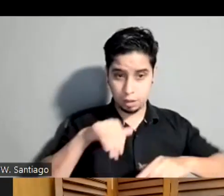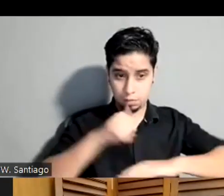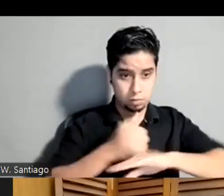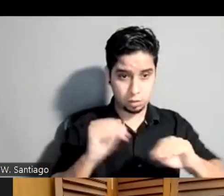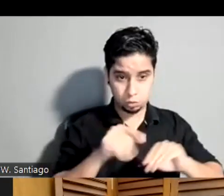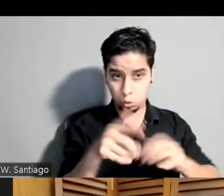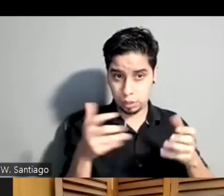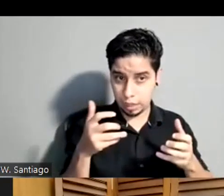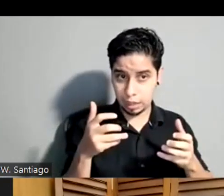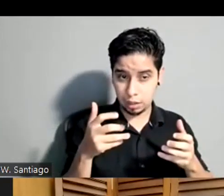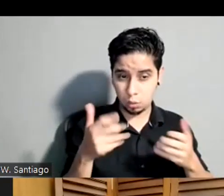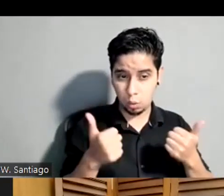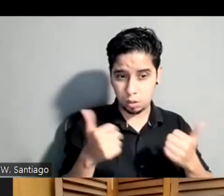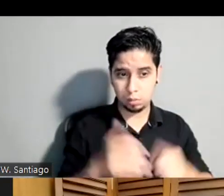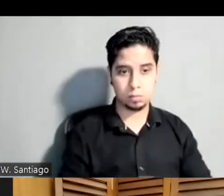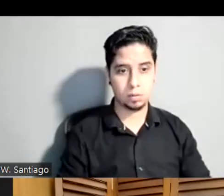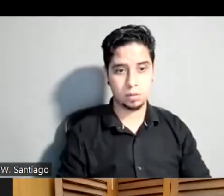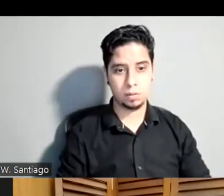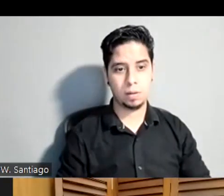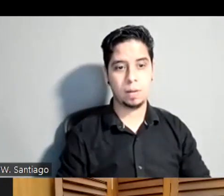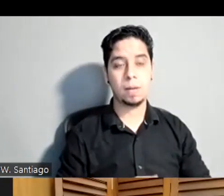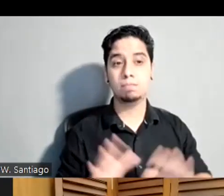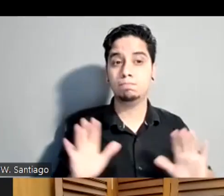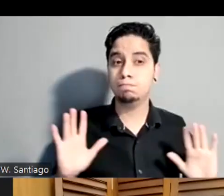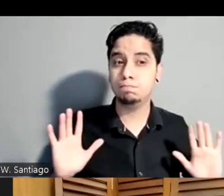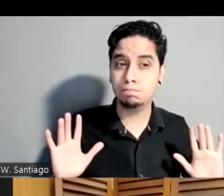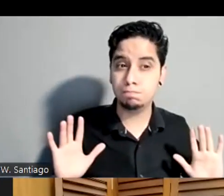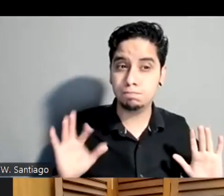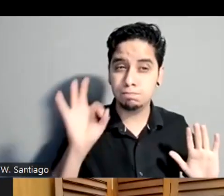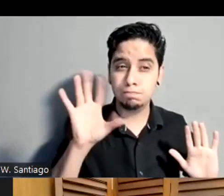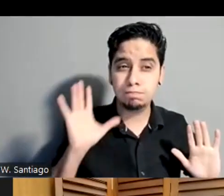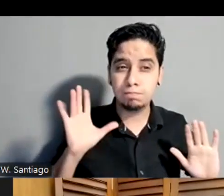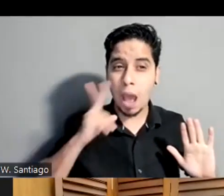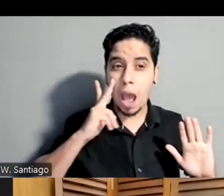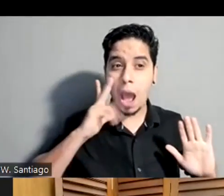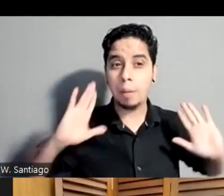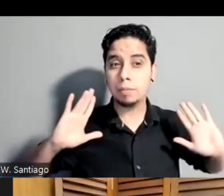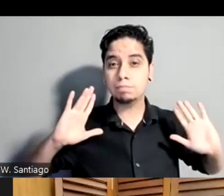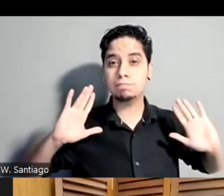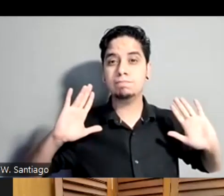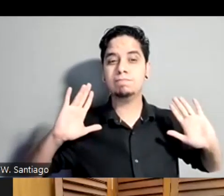Ah, se lo voy a dejar en, se lo voy a dejar ahí, como en cuenta.